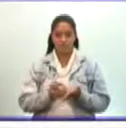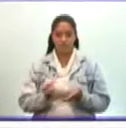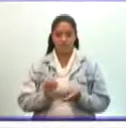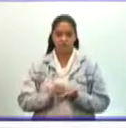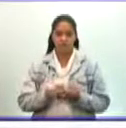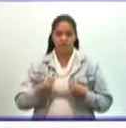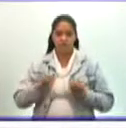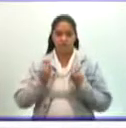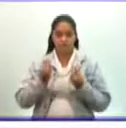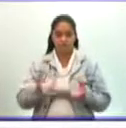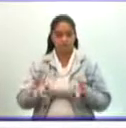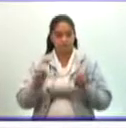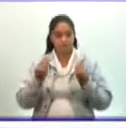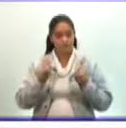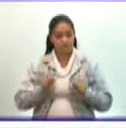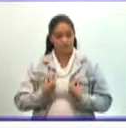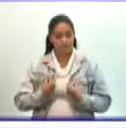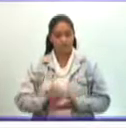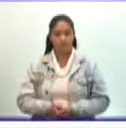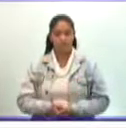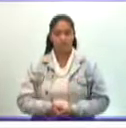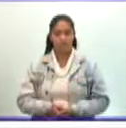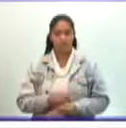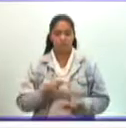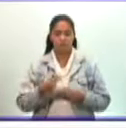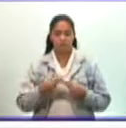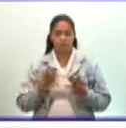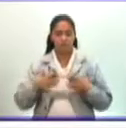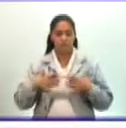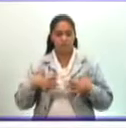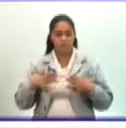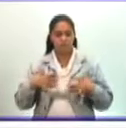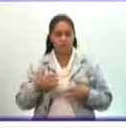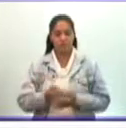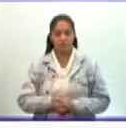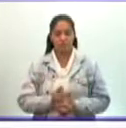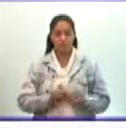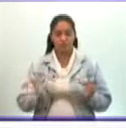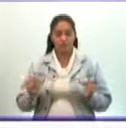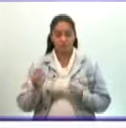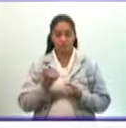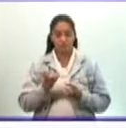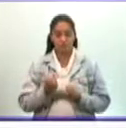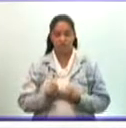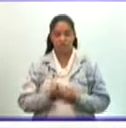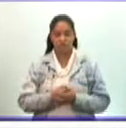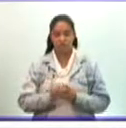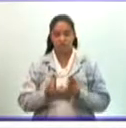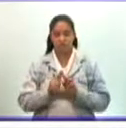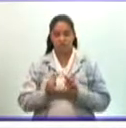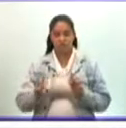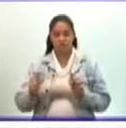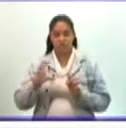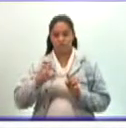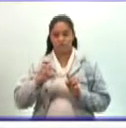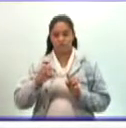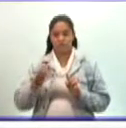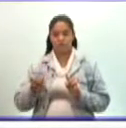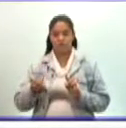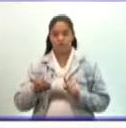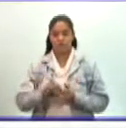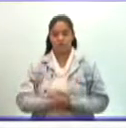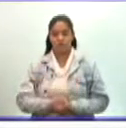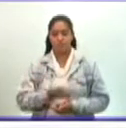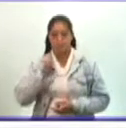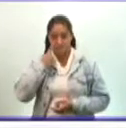te piden. Vamos a hacerlo despacio, primero para calcular el segmento OA. Pero